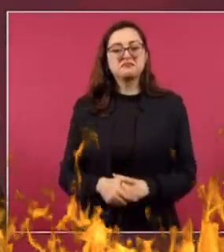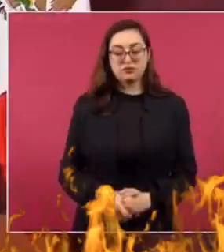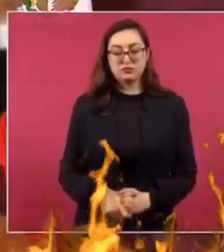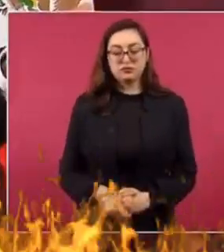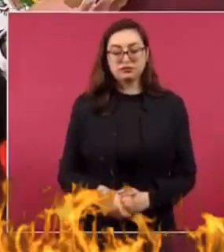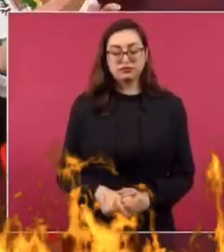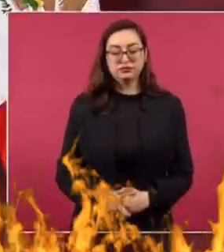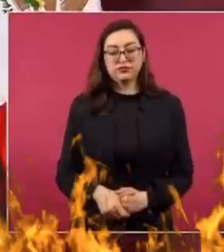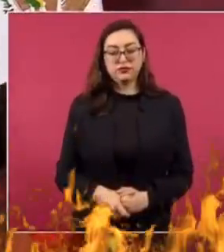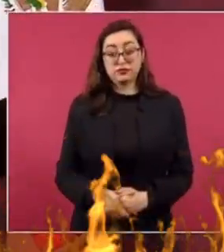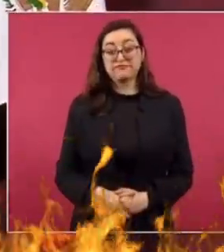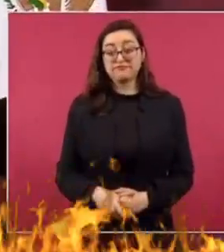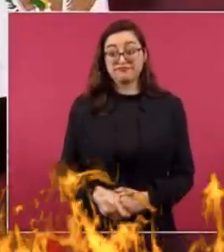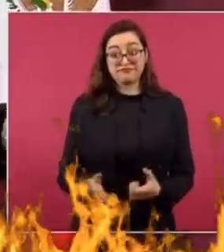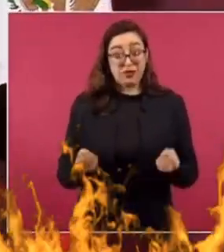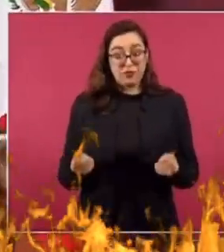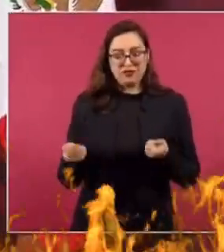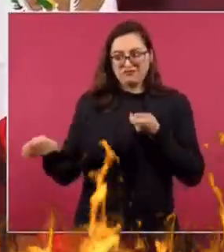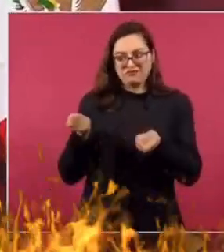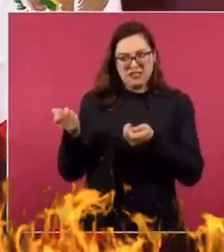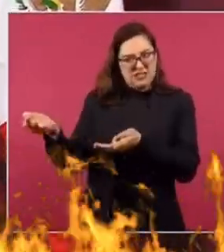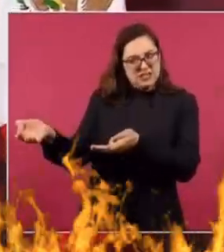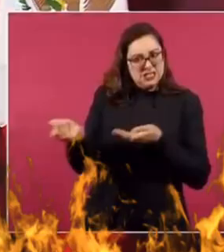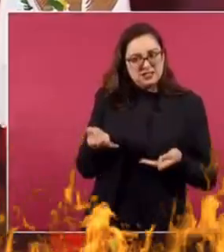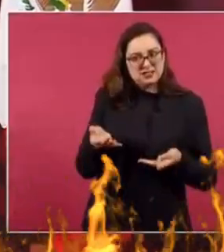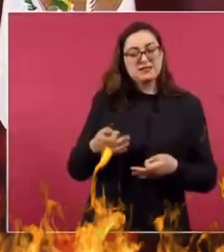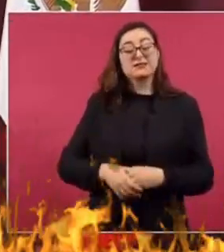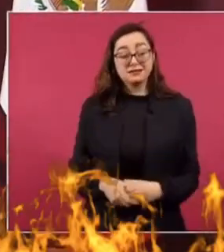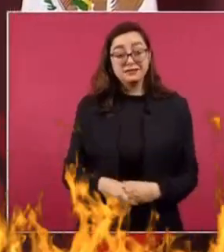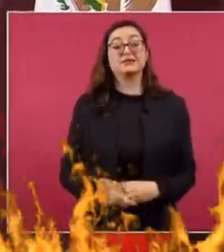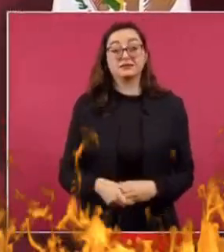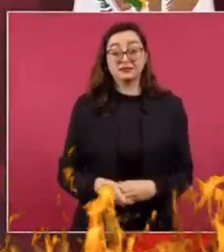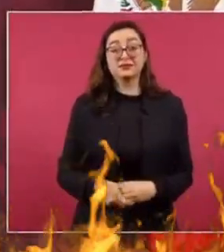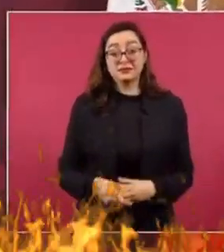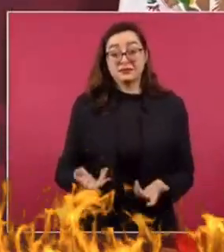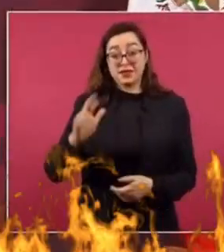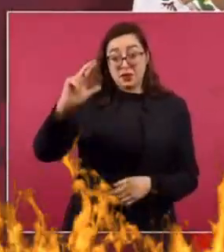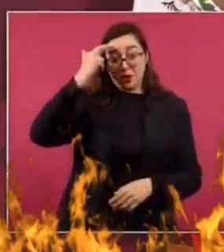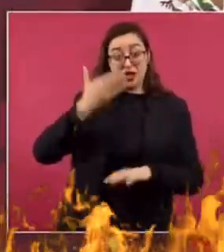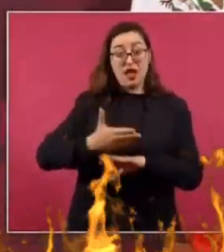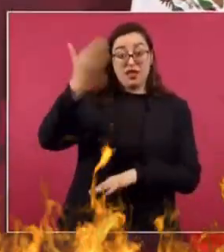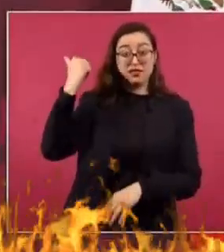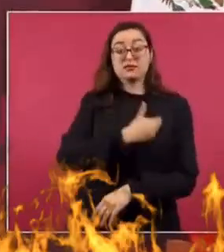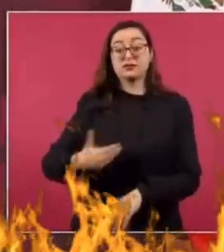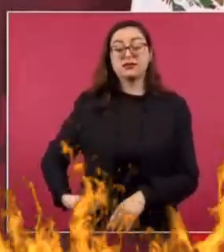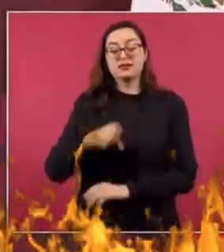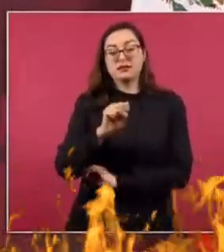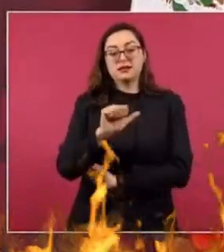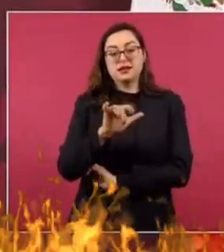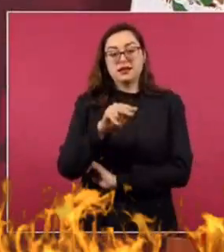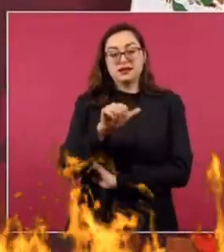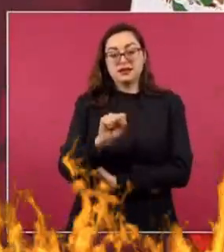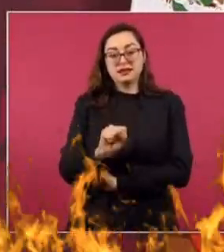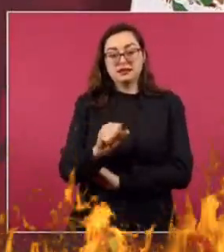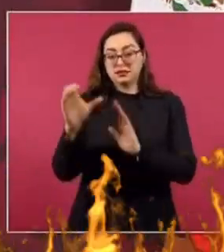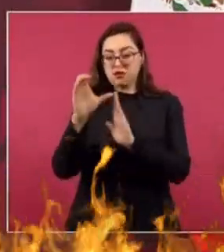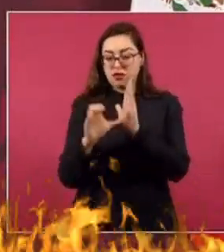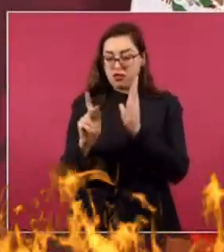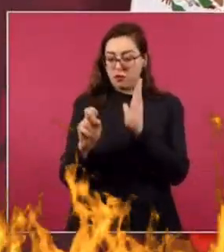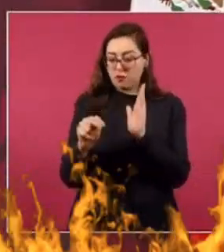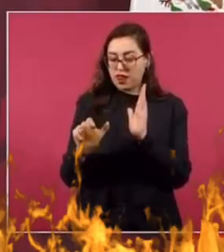conservadores. Imagínense la fuerza que tenía ese gremio, que en la época de Salinas quitaron del Código